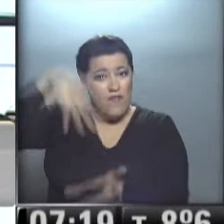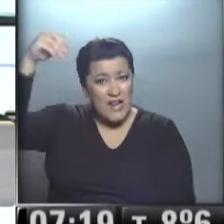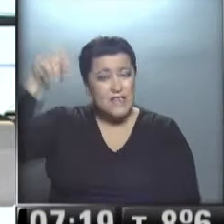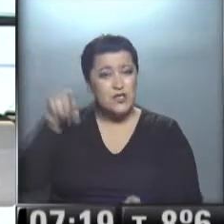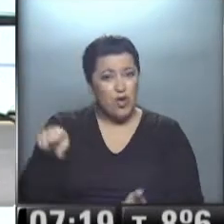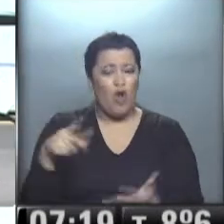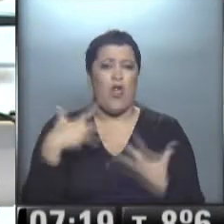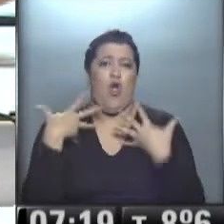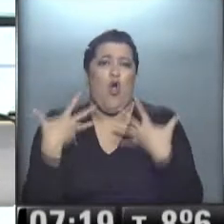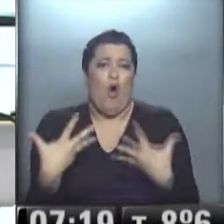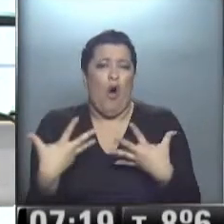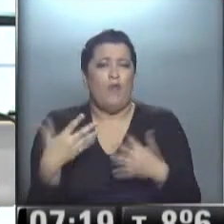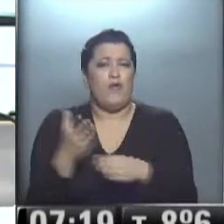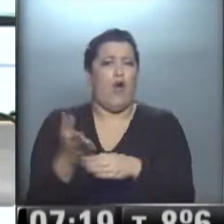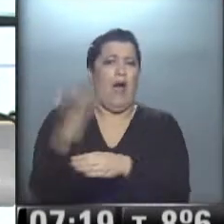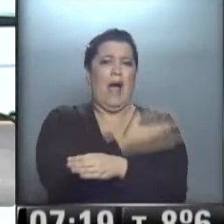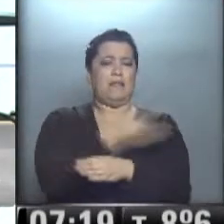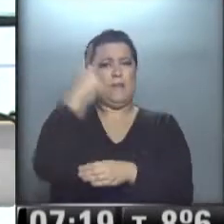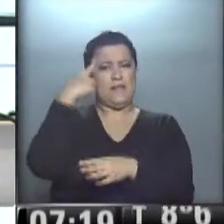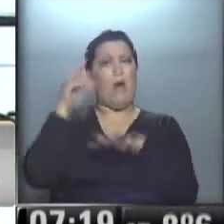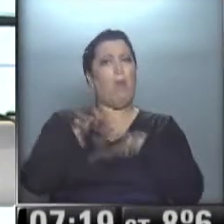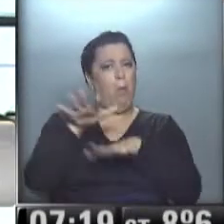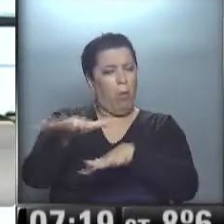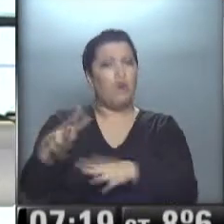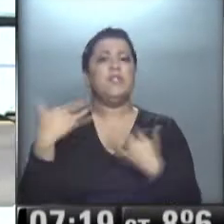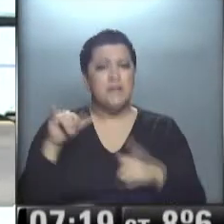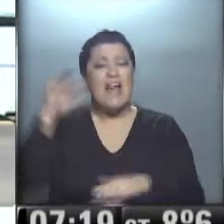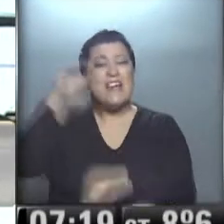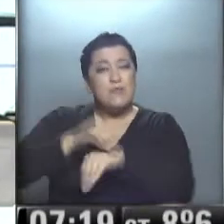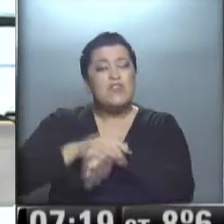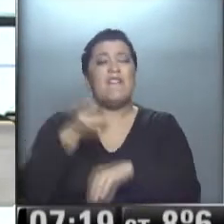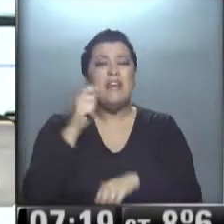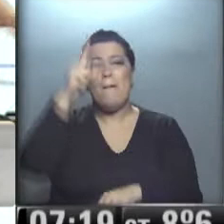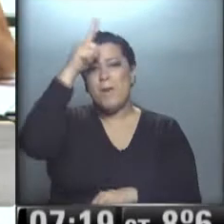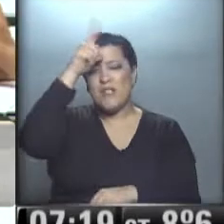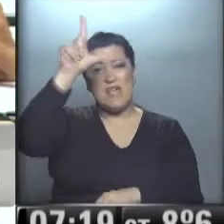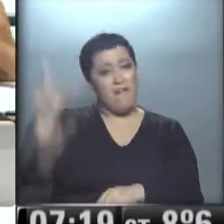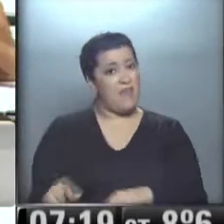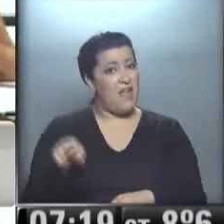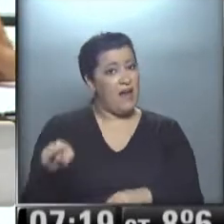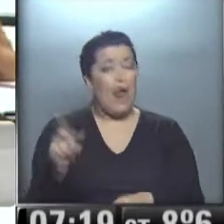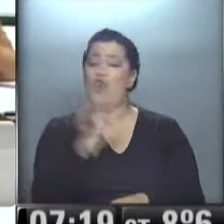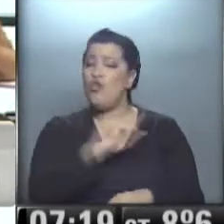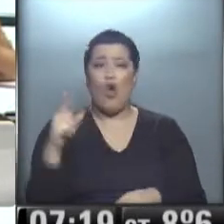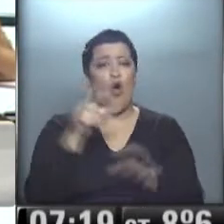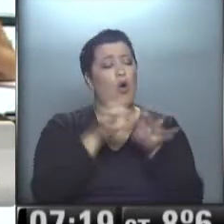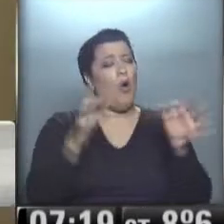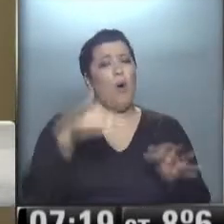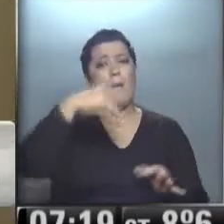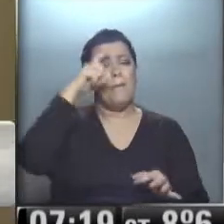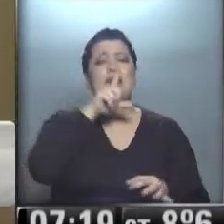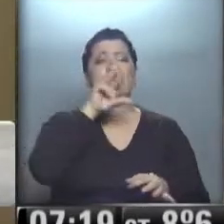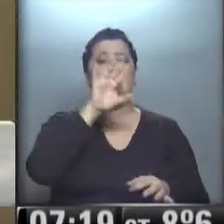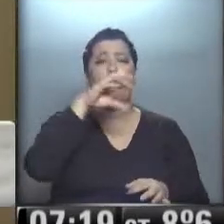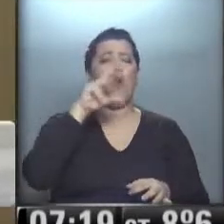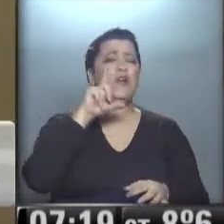que obviamente se preveía una concentración de gente, iba a estar a cargo de la Policía Federal, iba a estar a cargo del operativo, eso fue lo que estaba acordado.